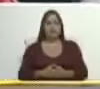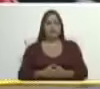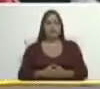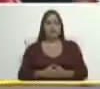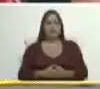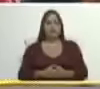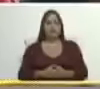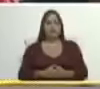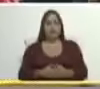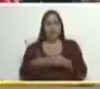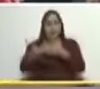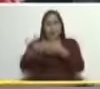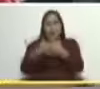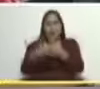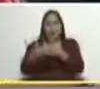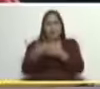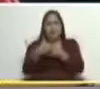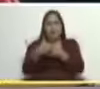en contra del pueblo